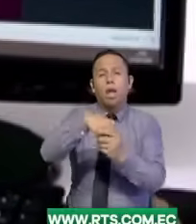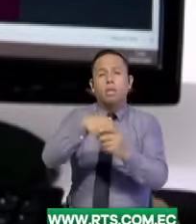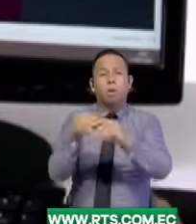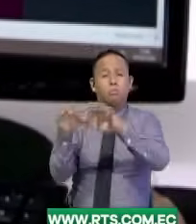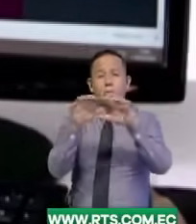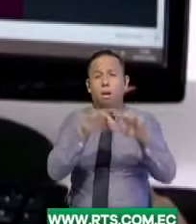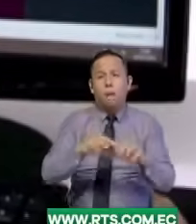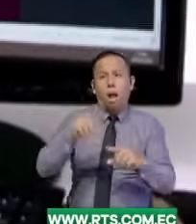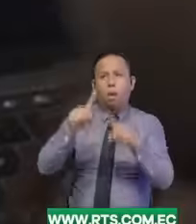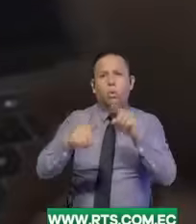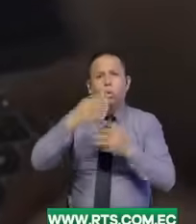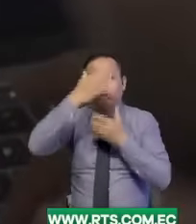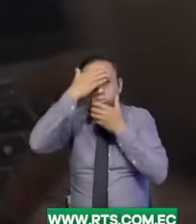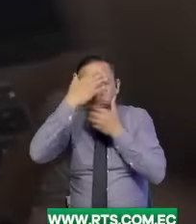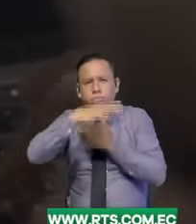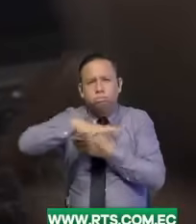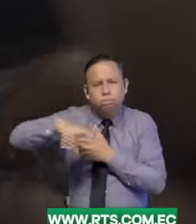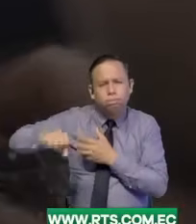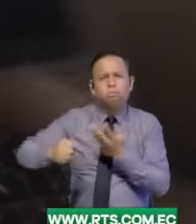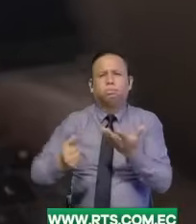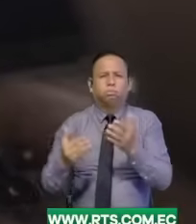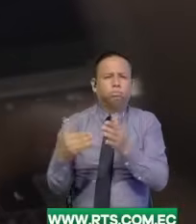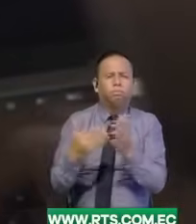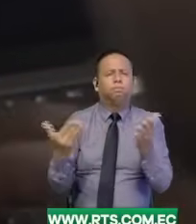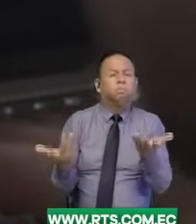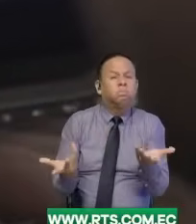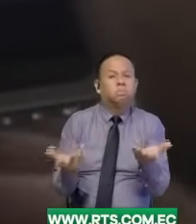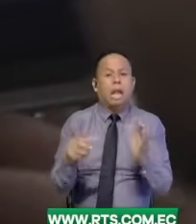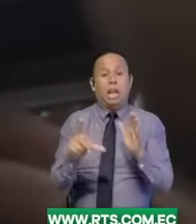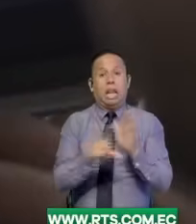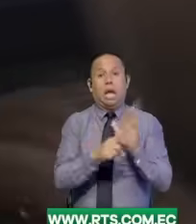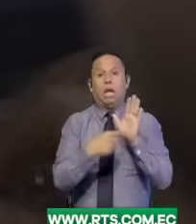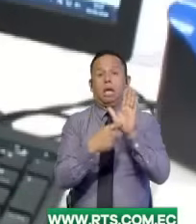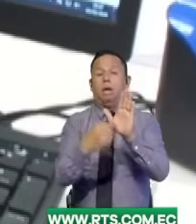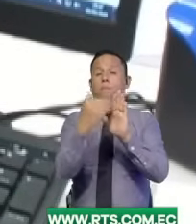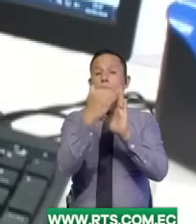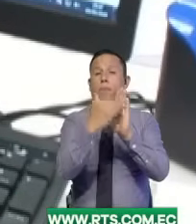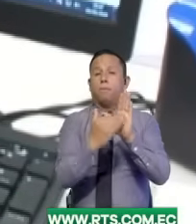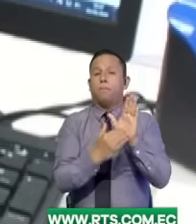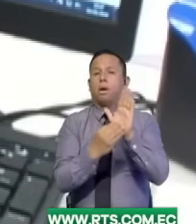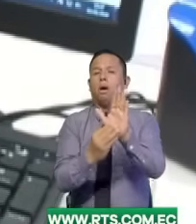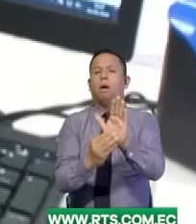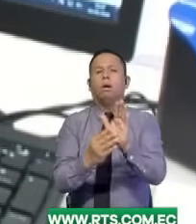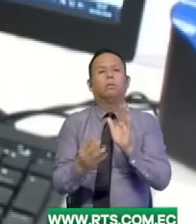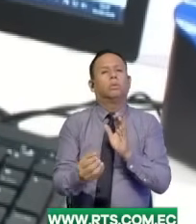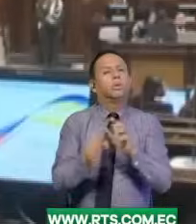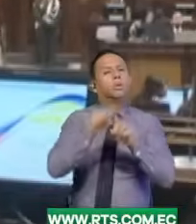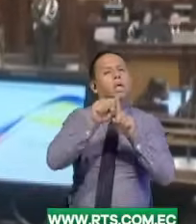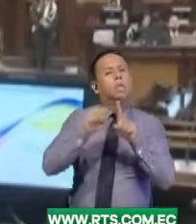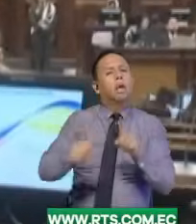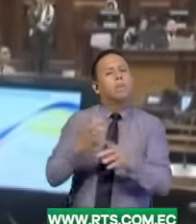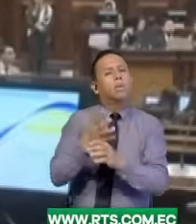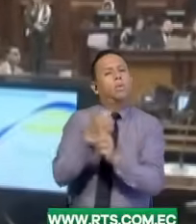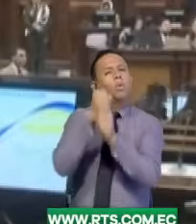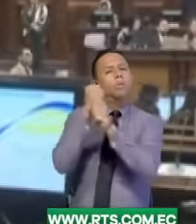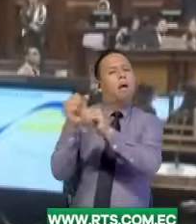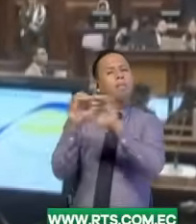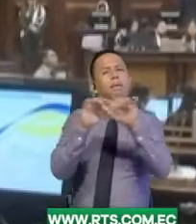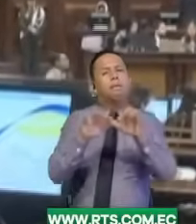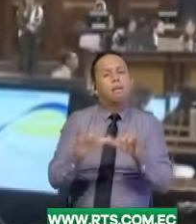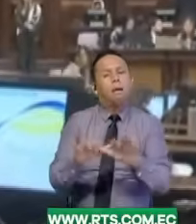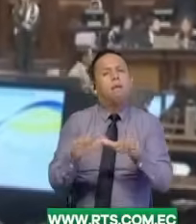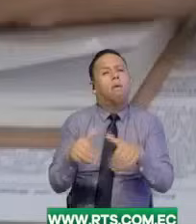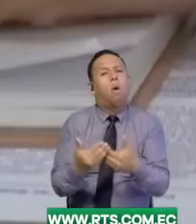hacer frente a posibles ataques cibernéticos, esta ley dispone la creación de un sistema de seguridad digital conformado